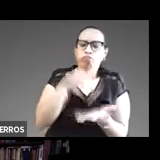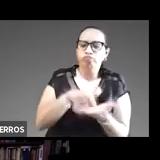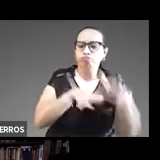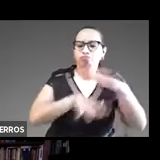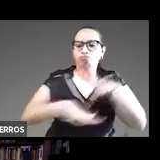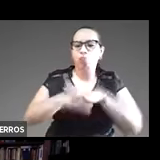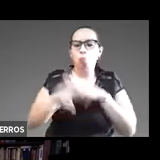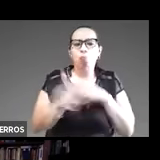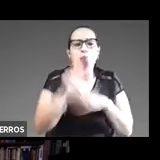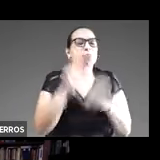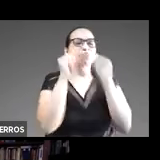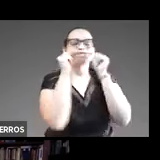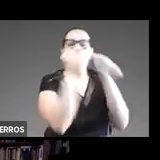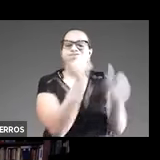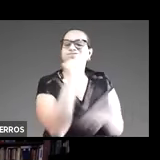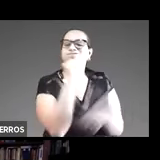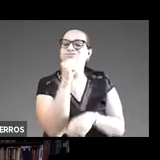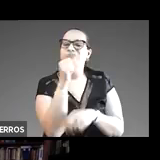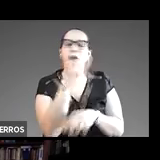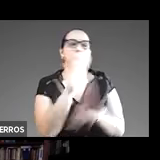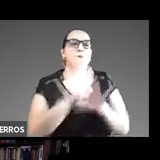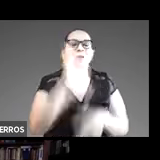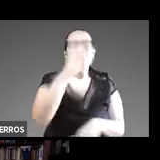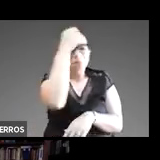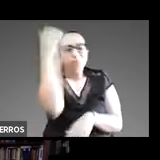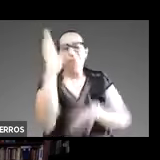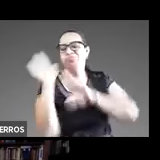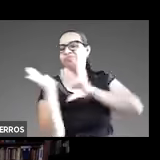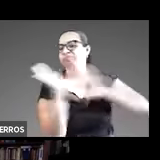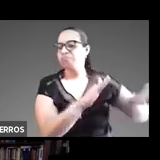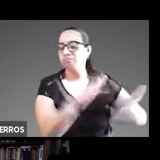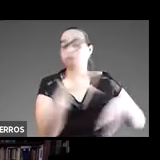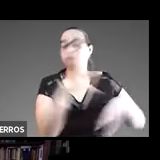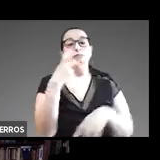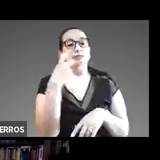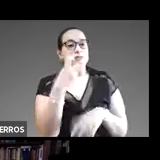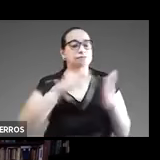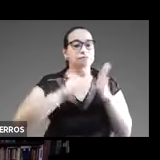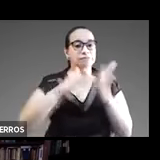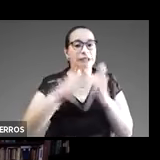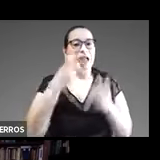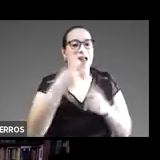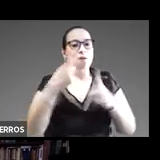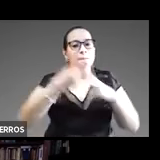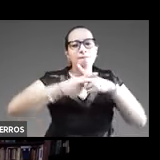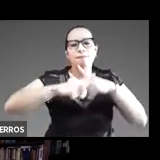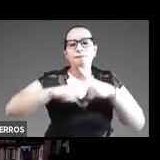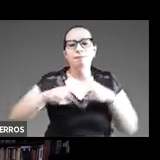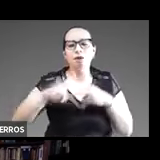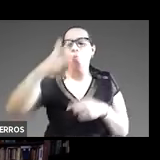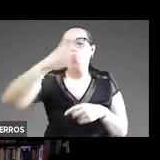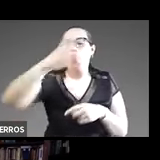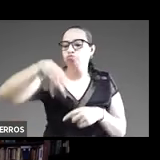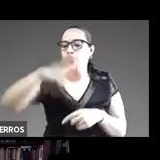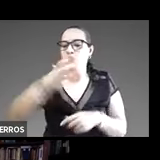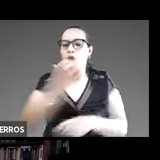muy desatendidos, ¿sí? Y esta estrategia empieza de por ahí. Busca la